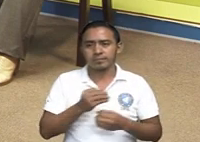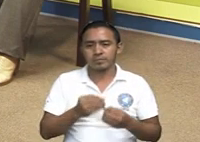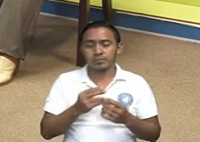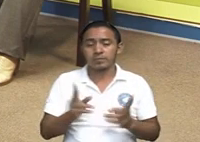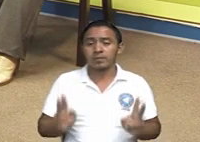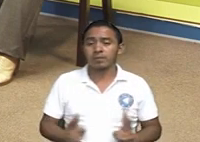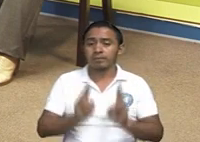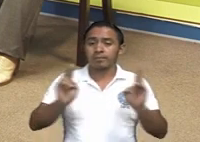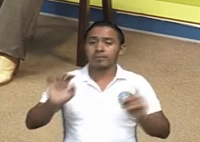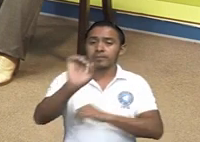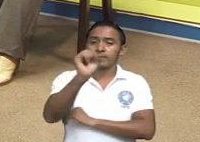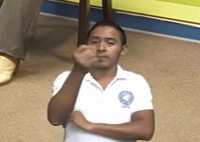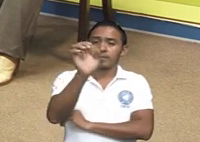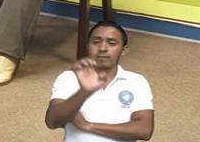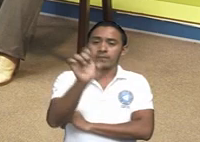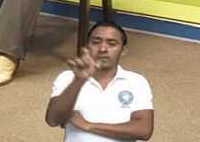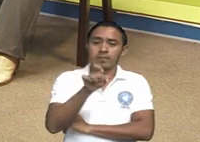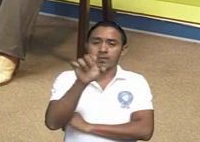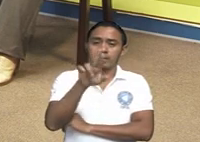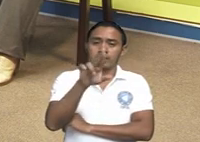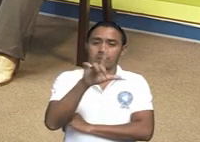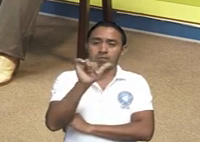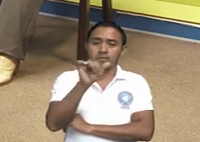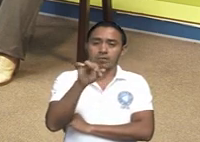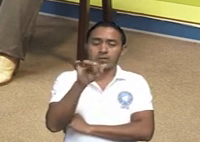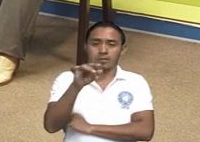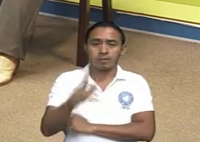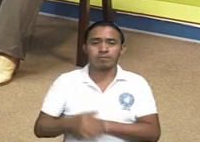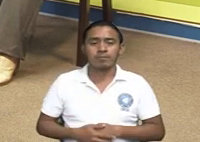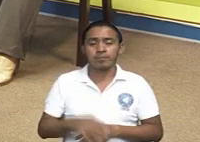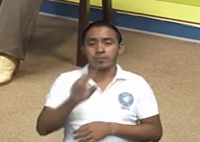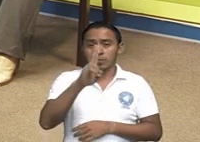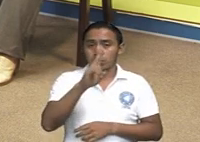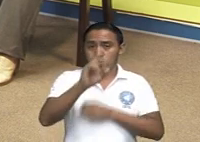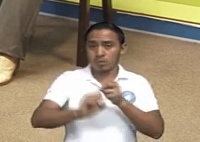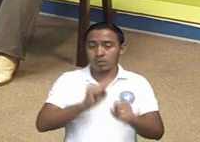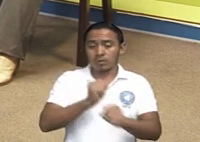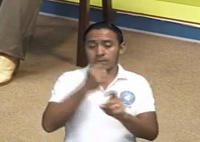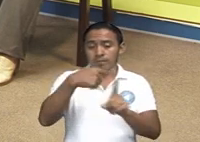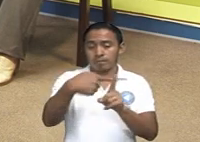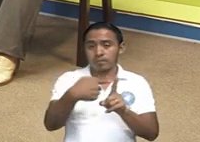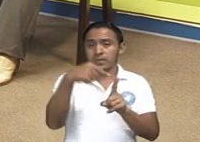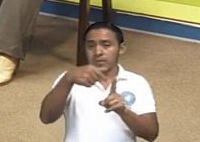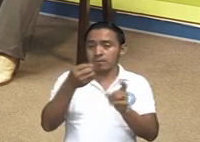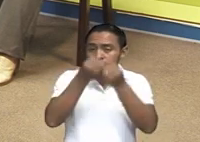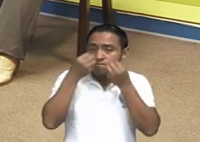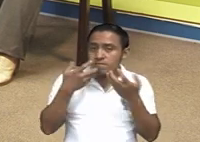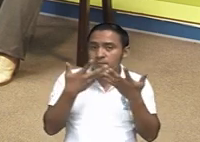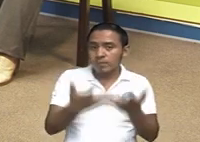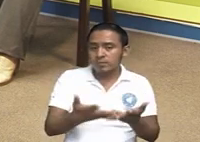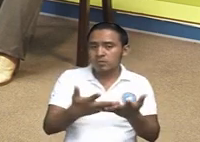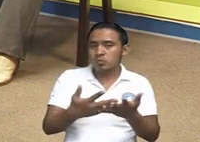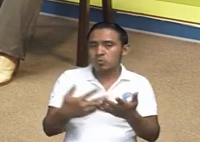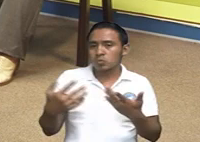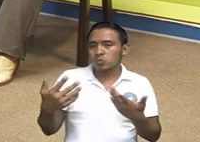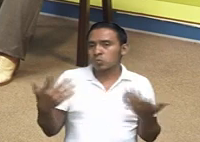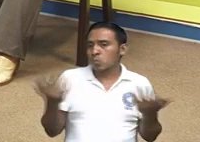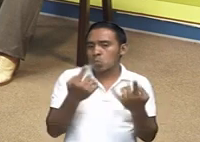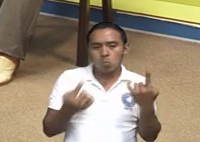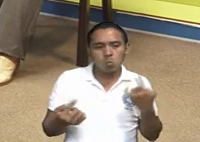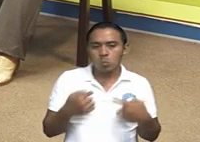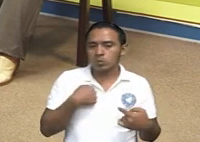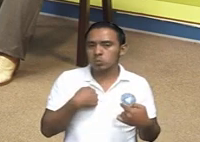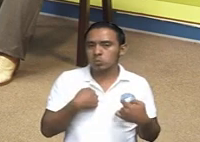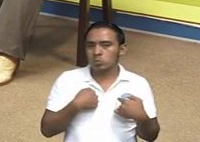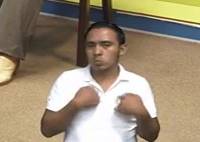de la sexualidad, ¿verdad? Como yo te decía, a los 2 años y medio es la etapa de la información sexual. O sea, que soy